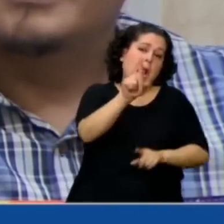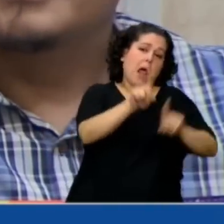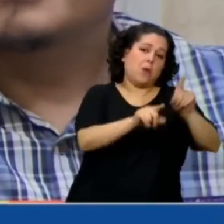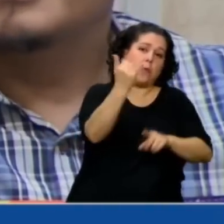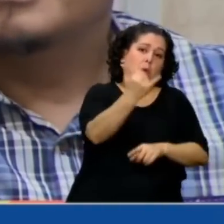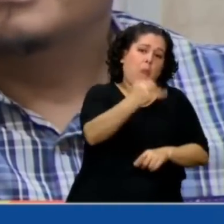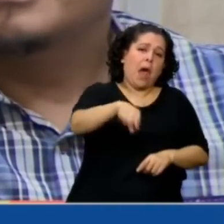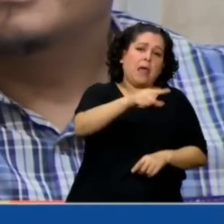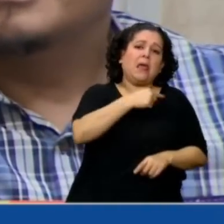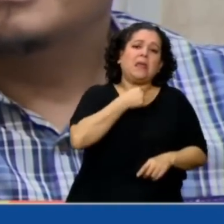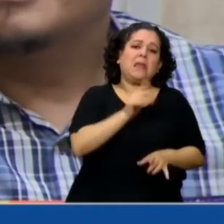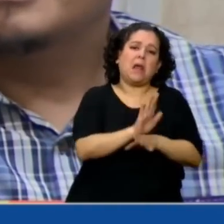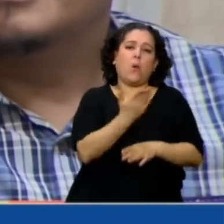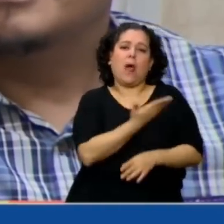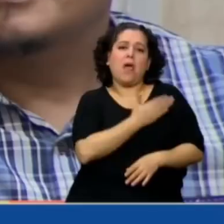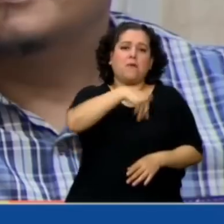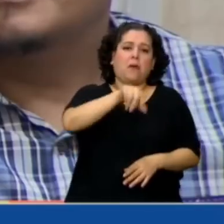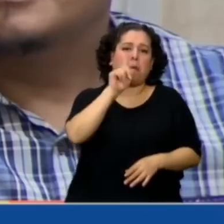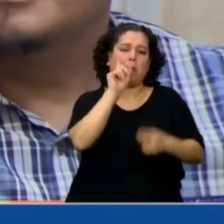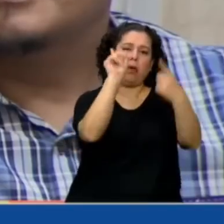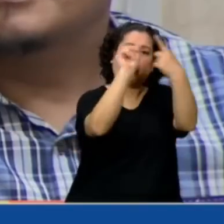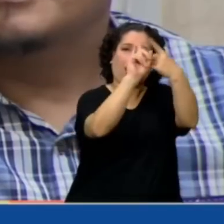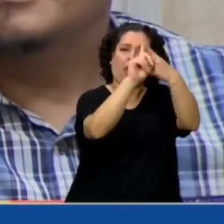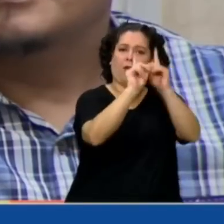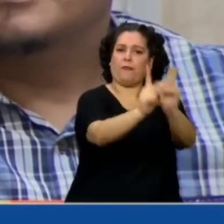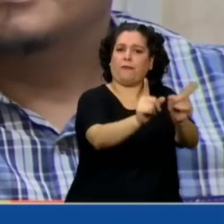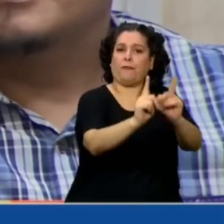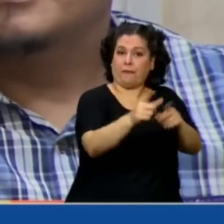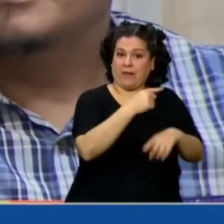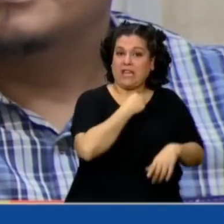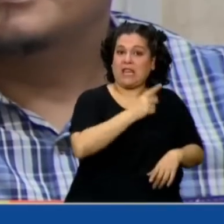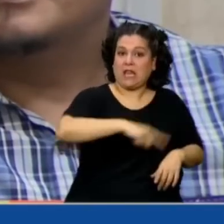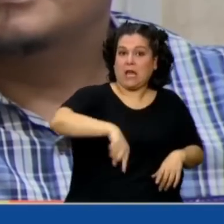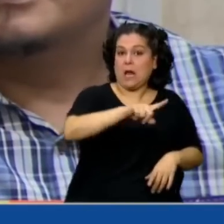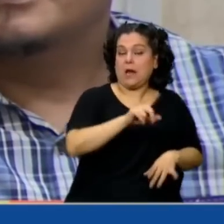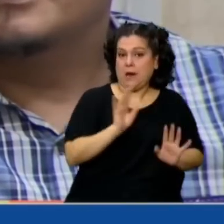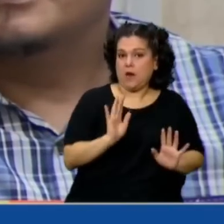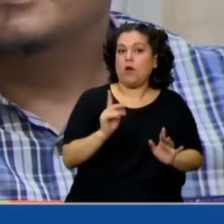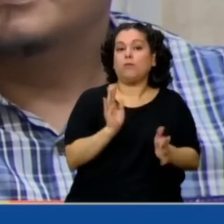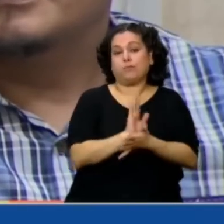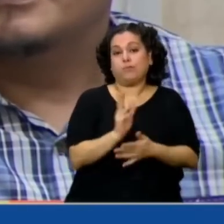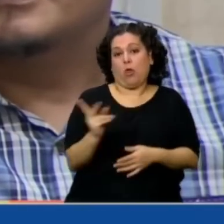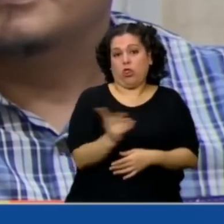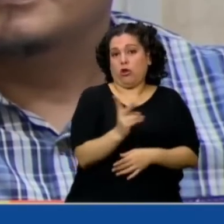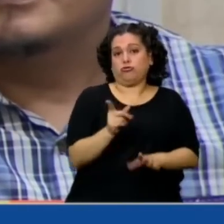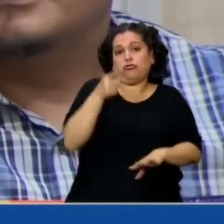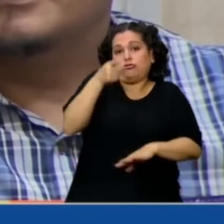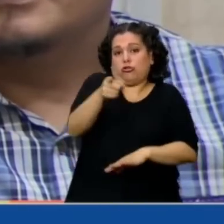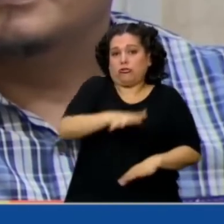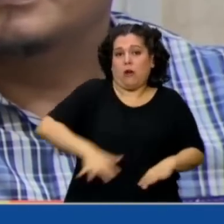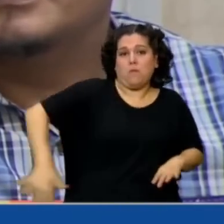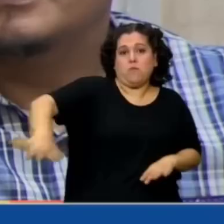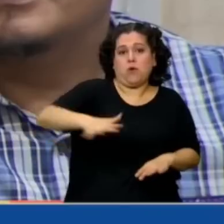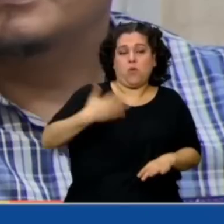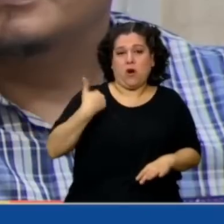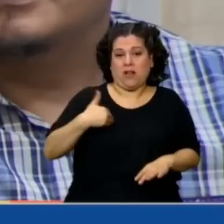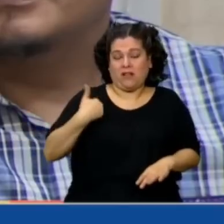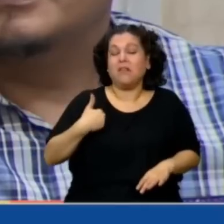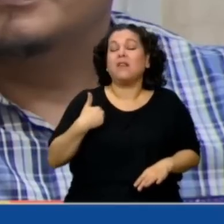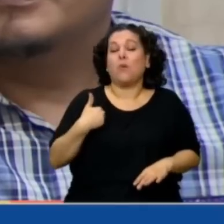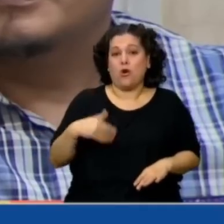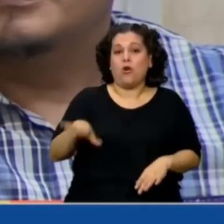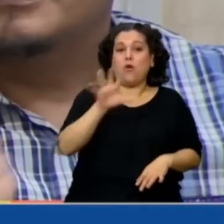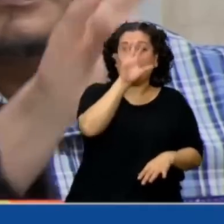las políticas del Fondo Monetario que impone contra el pueblo trabajador, el pueblo de Jujuy, con